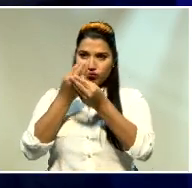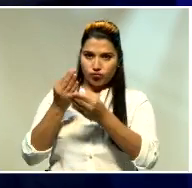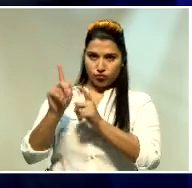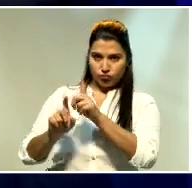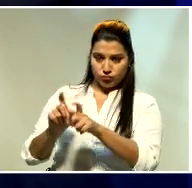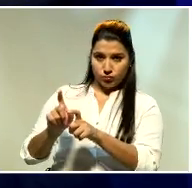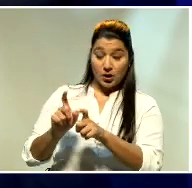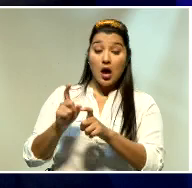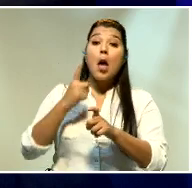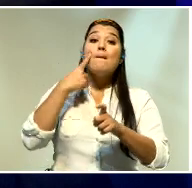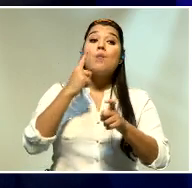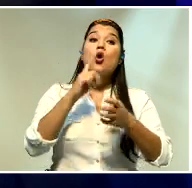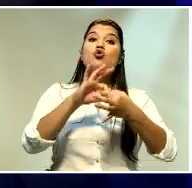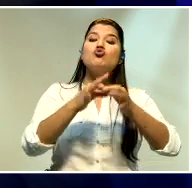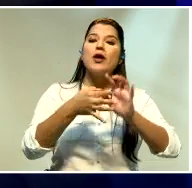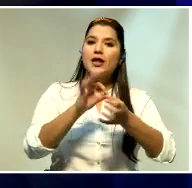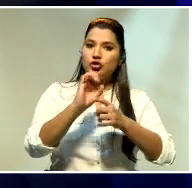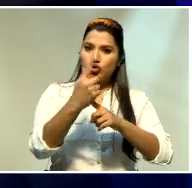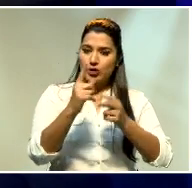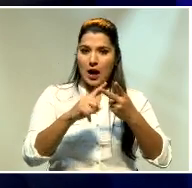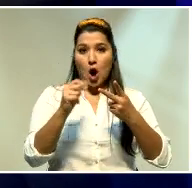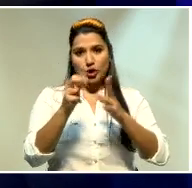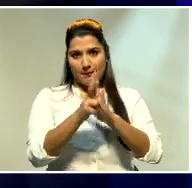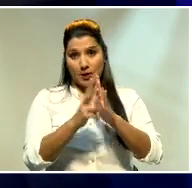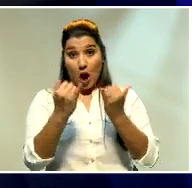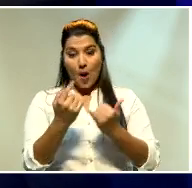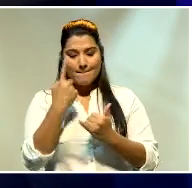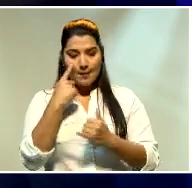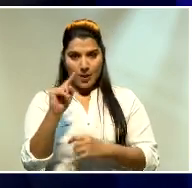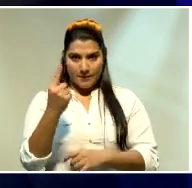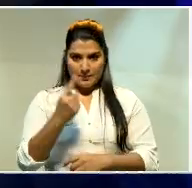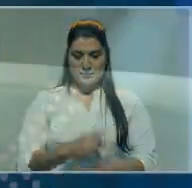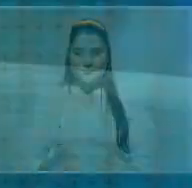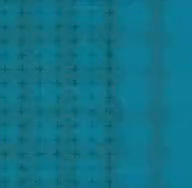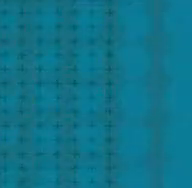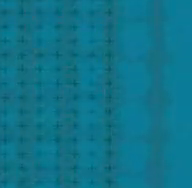redes sociales y otras en video. Vamos a la primera.